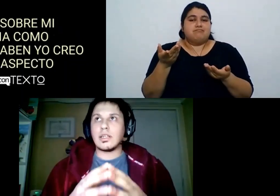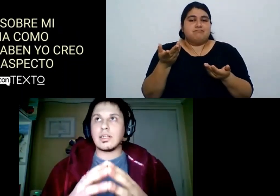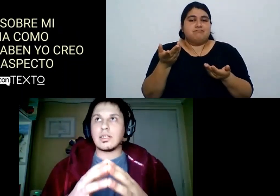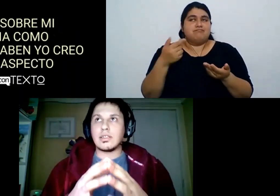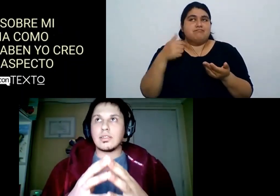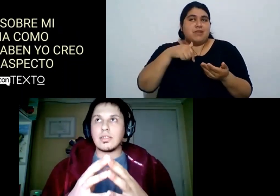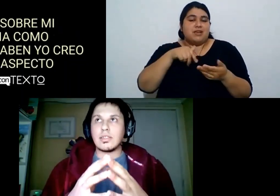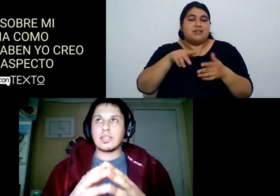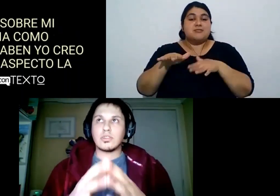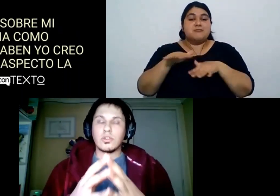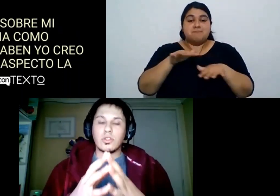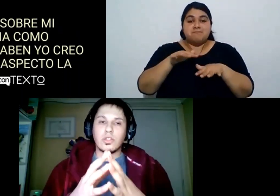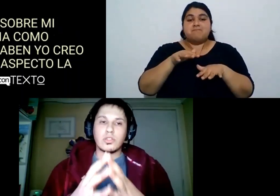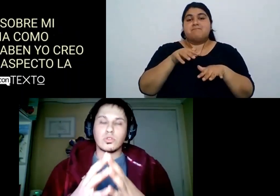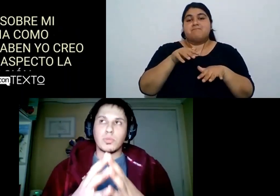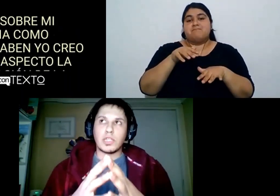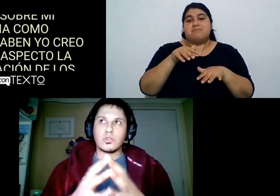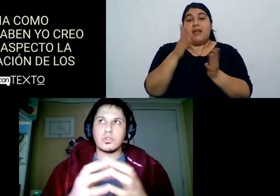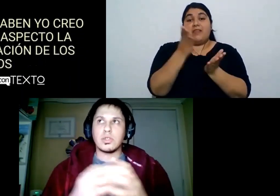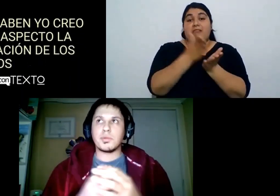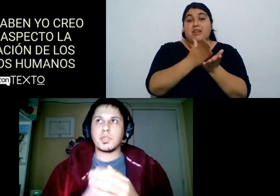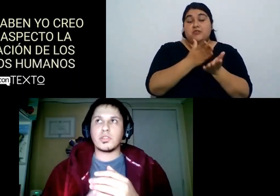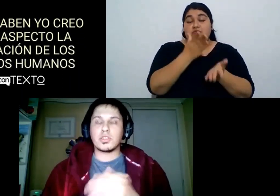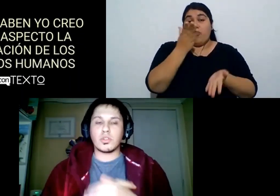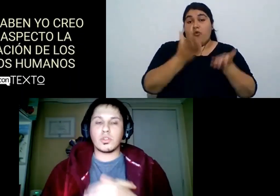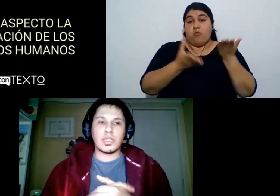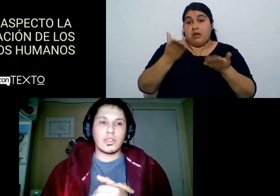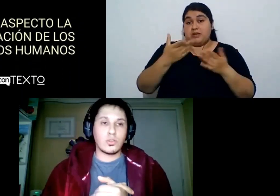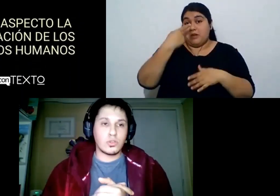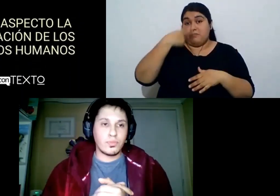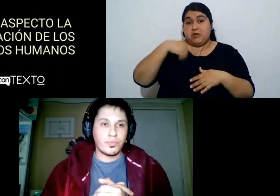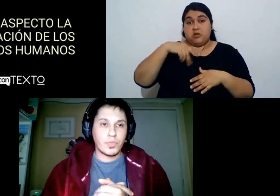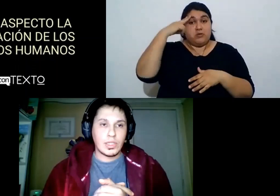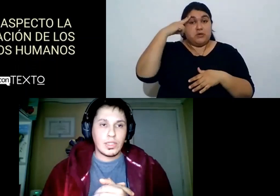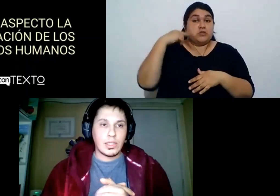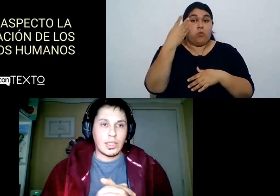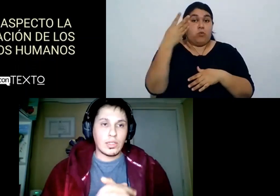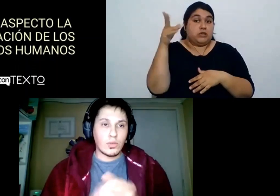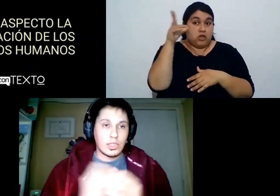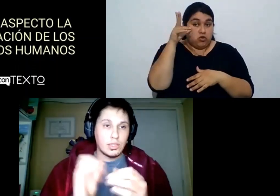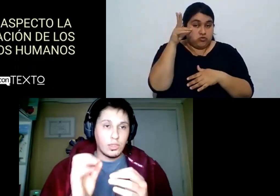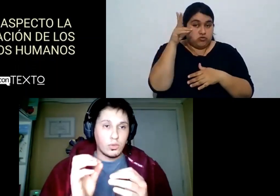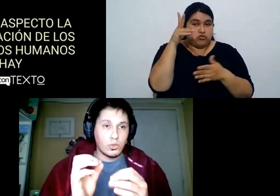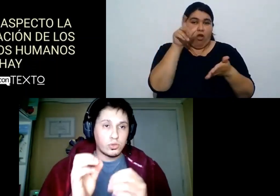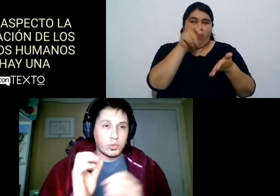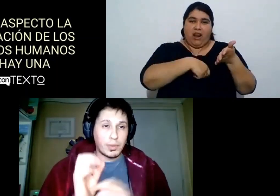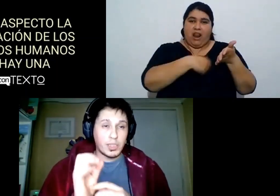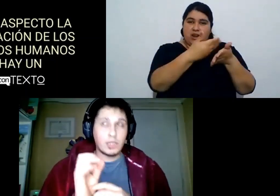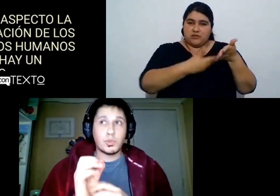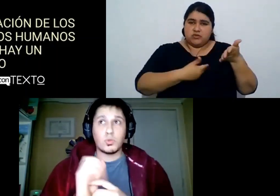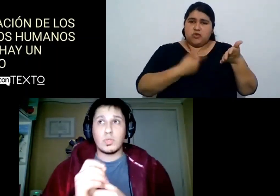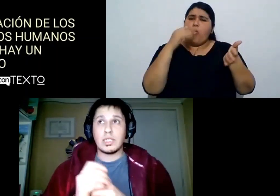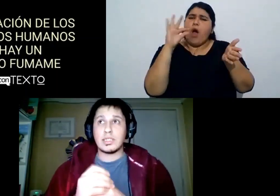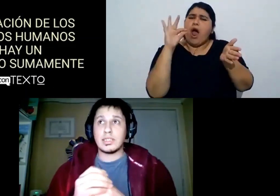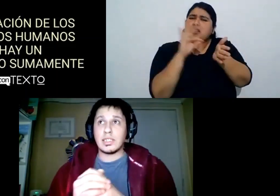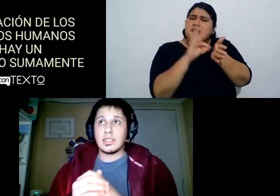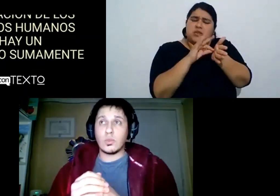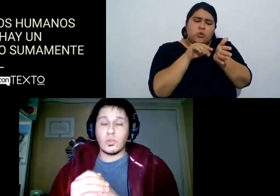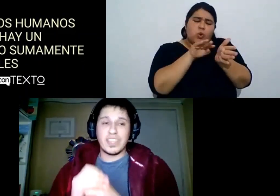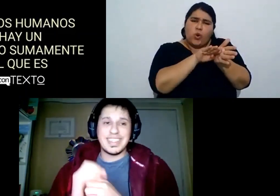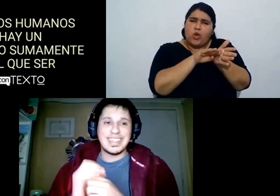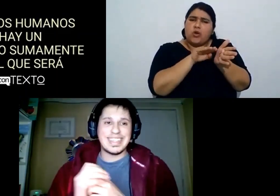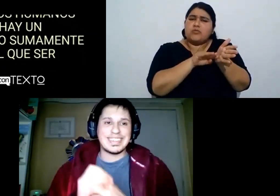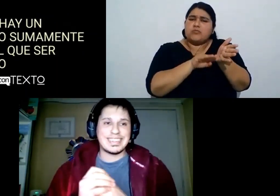la Declaración de los Derechos Humanos de 1948, hay un artículo sumamente puntual que es el